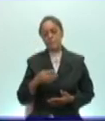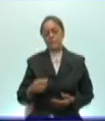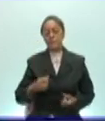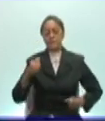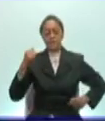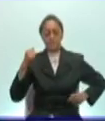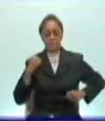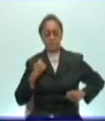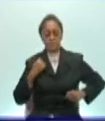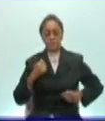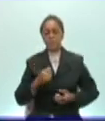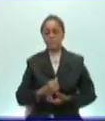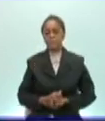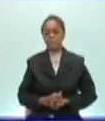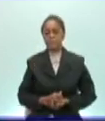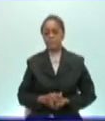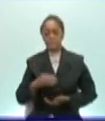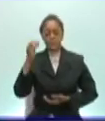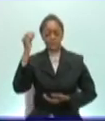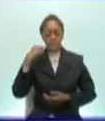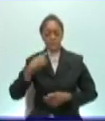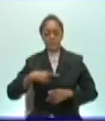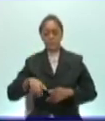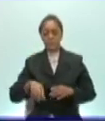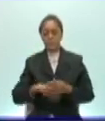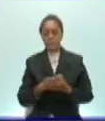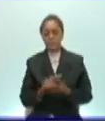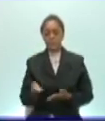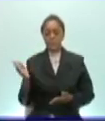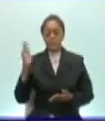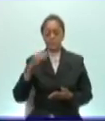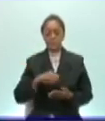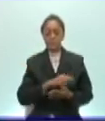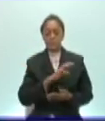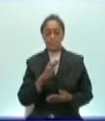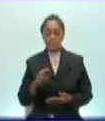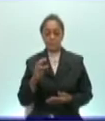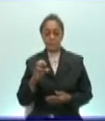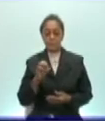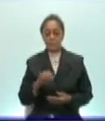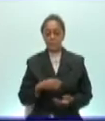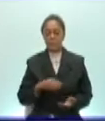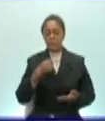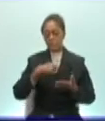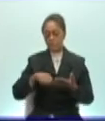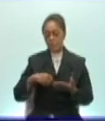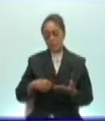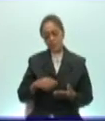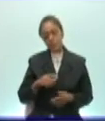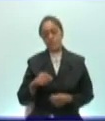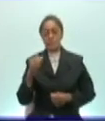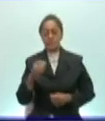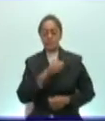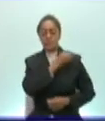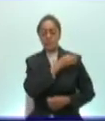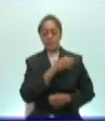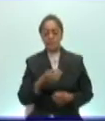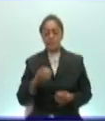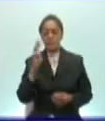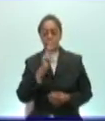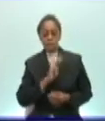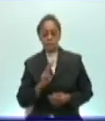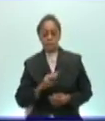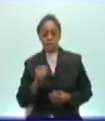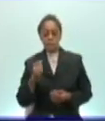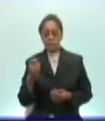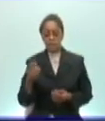ejército libertador. Ustedes saben que al otro día viene la respuesta a Calixto García cuando le envía una carta a este general William Shafter.